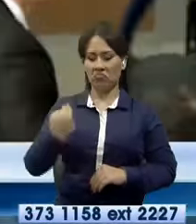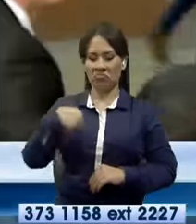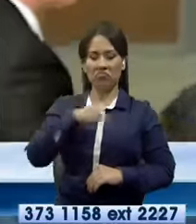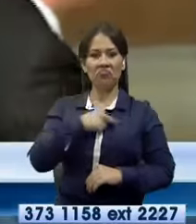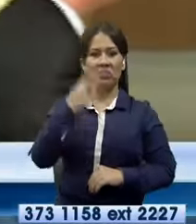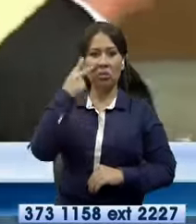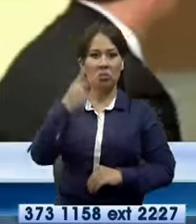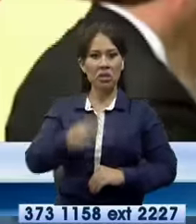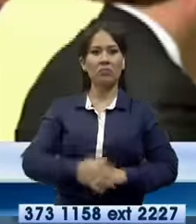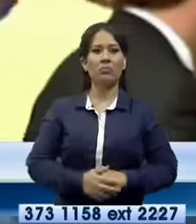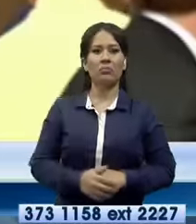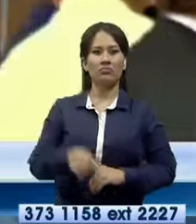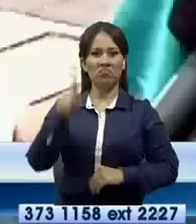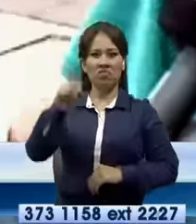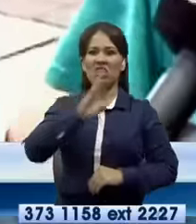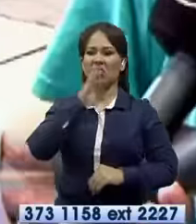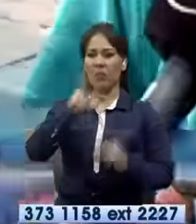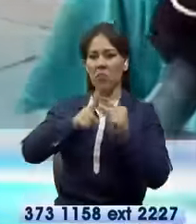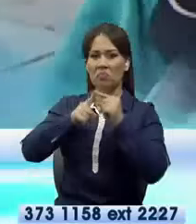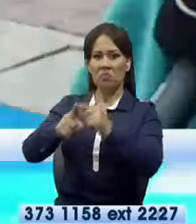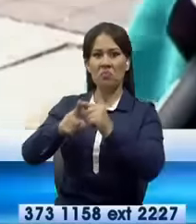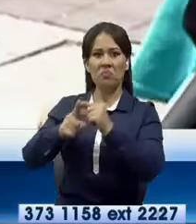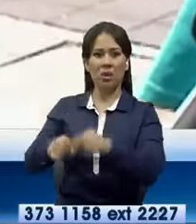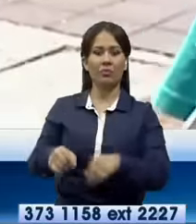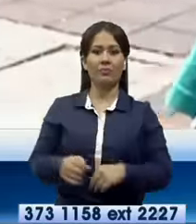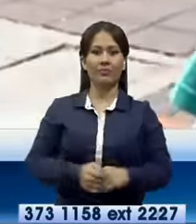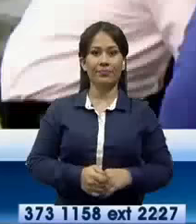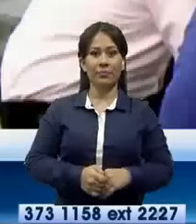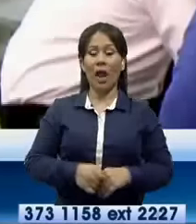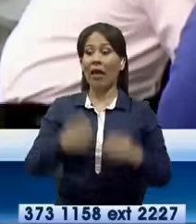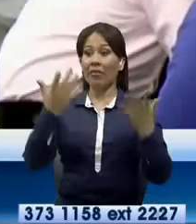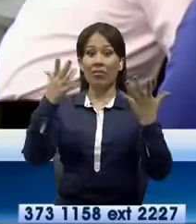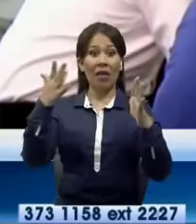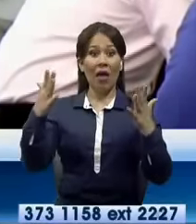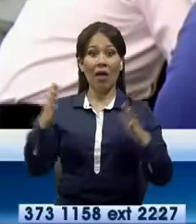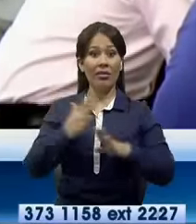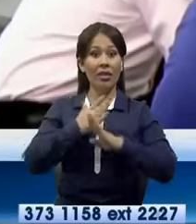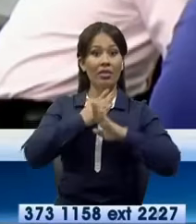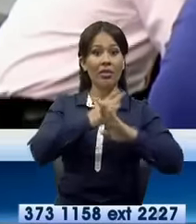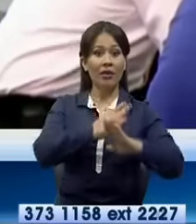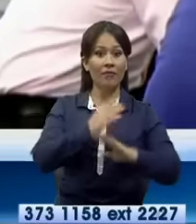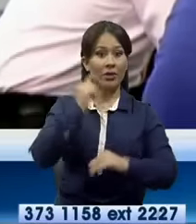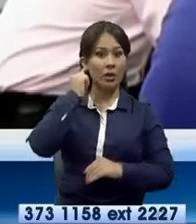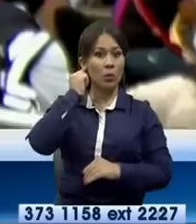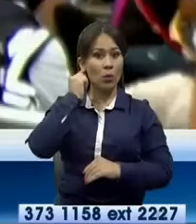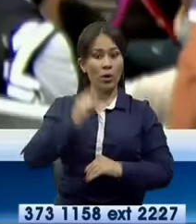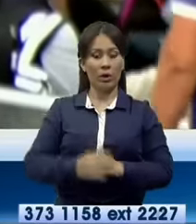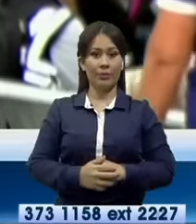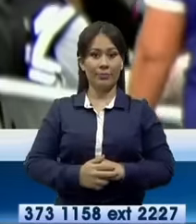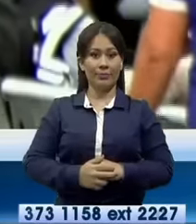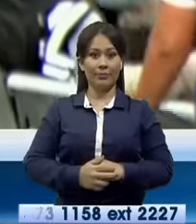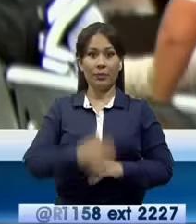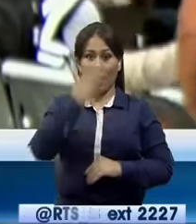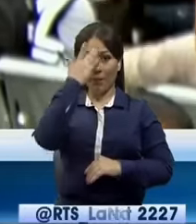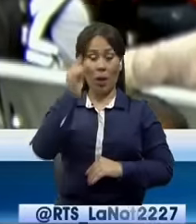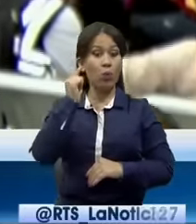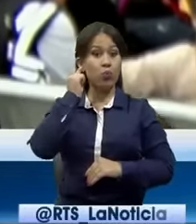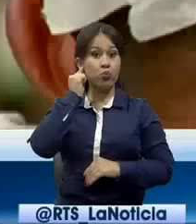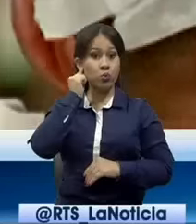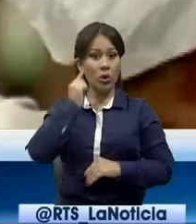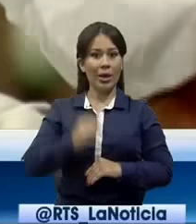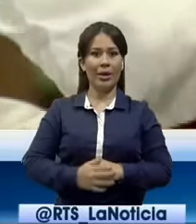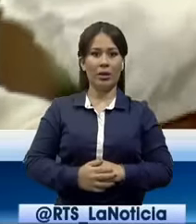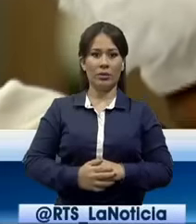coger e insultar, él insulta. Nadie ha salido a defender a la señora. Es una injusticia que hayan hecho con las señores. Porque la señora es hasta una